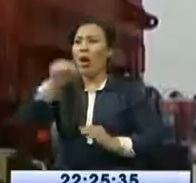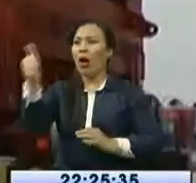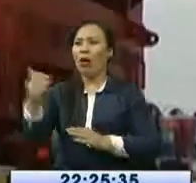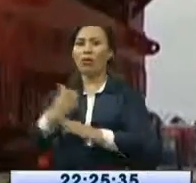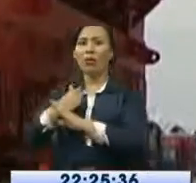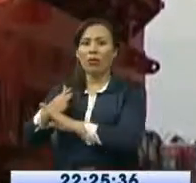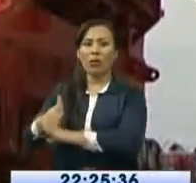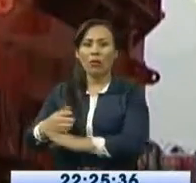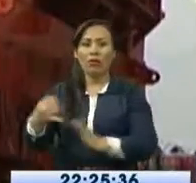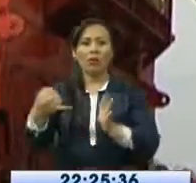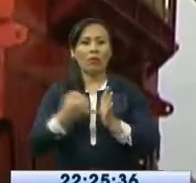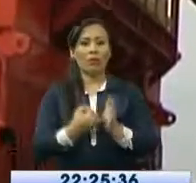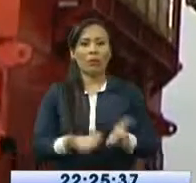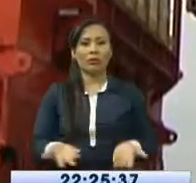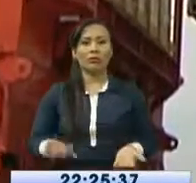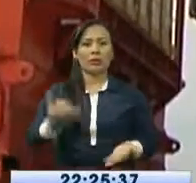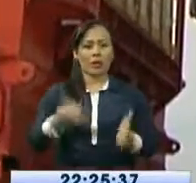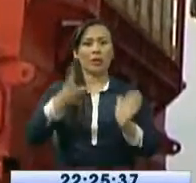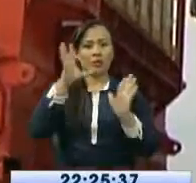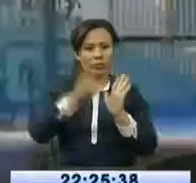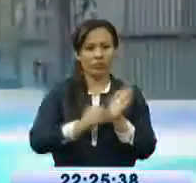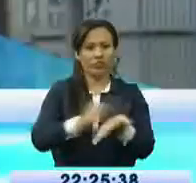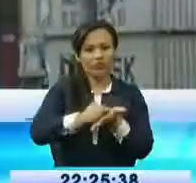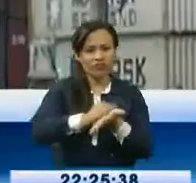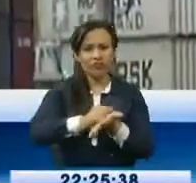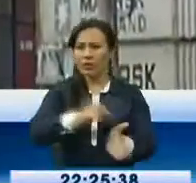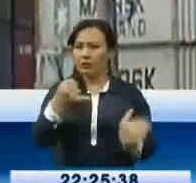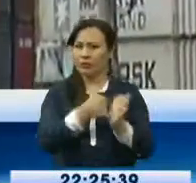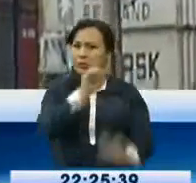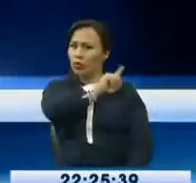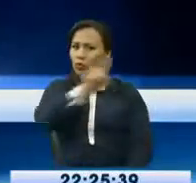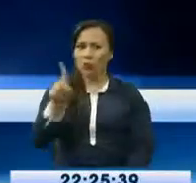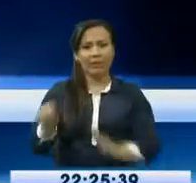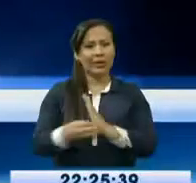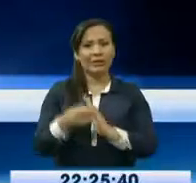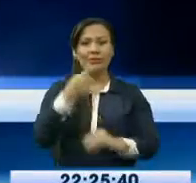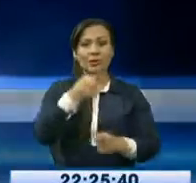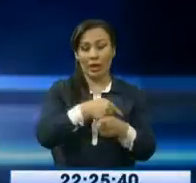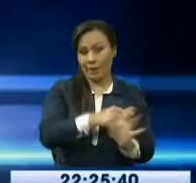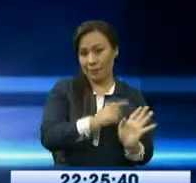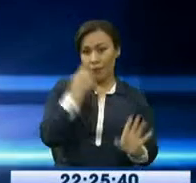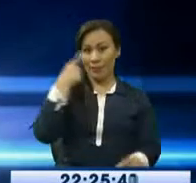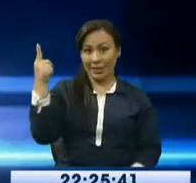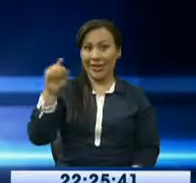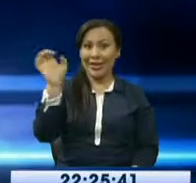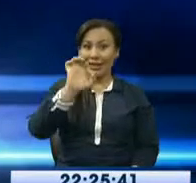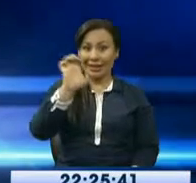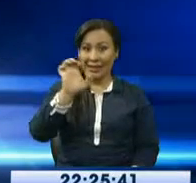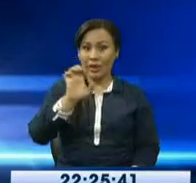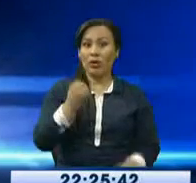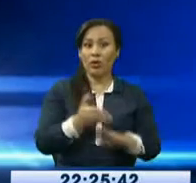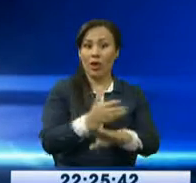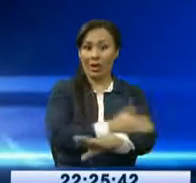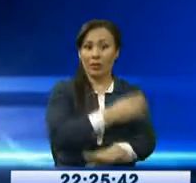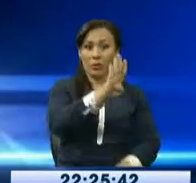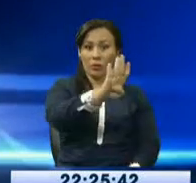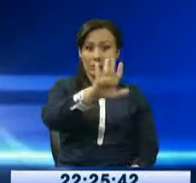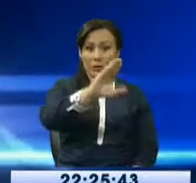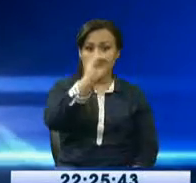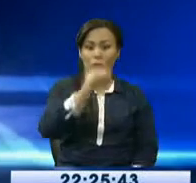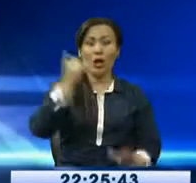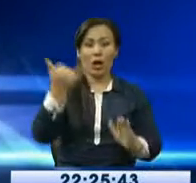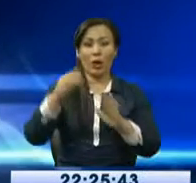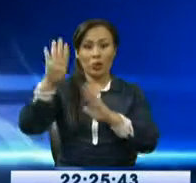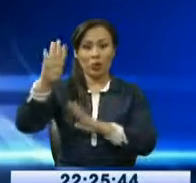restricción. La eliminación de las sobretasas se dará así. En enero irán bajando del 45 al